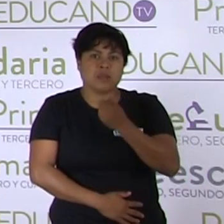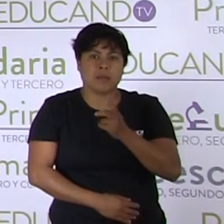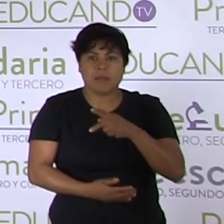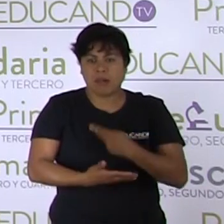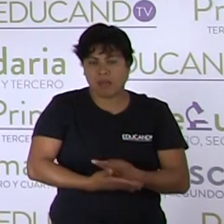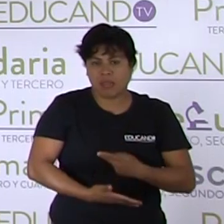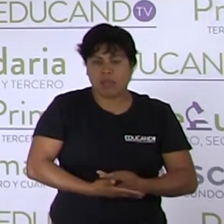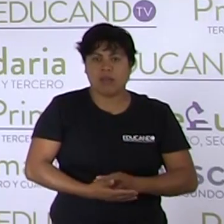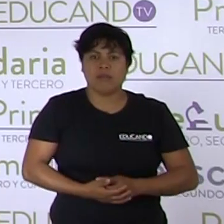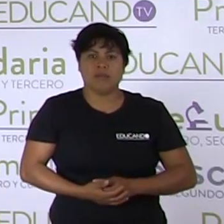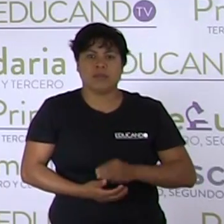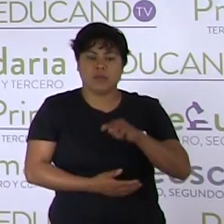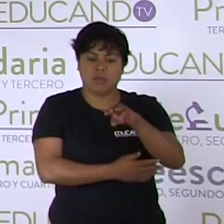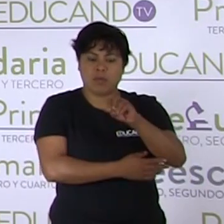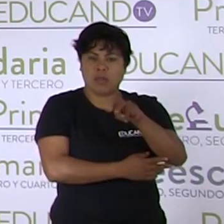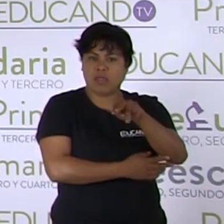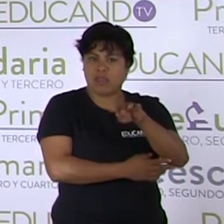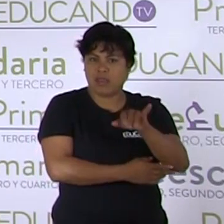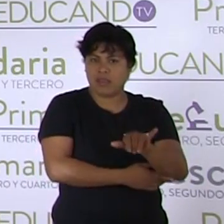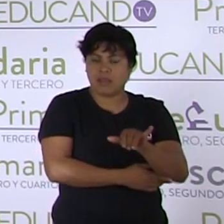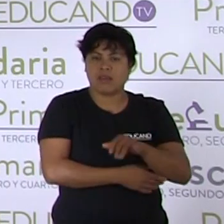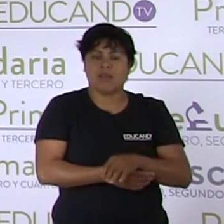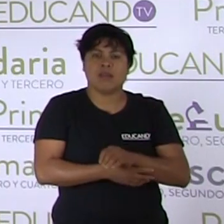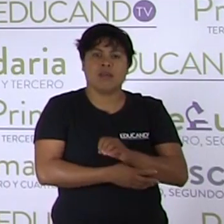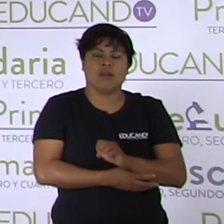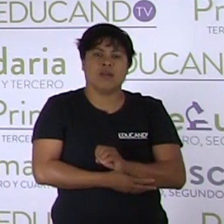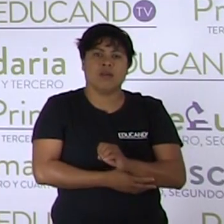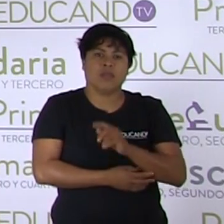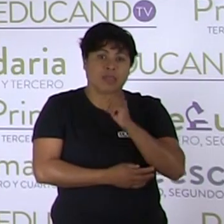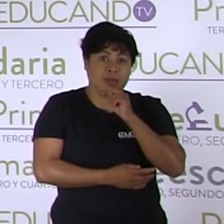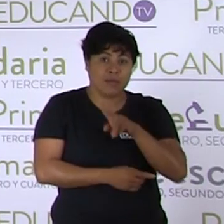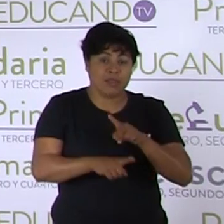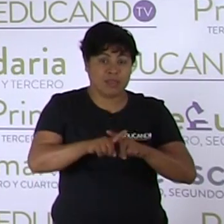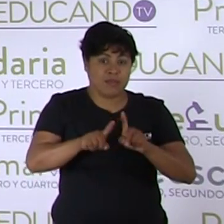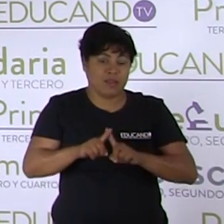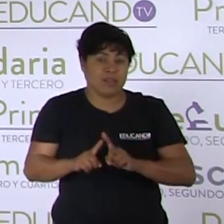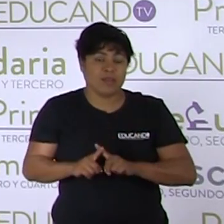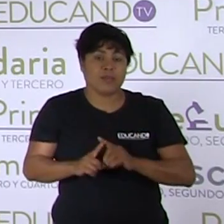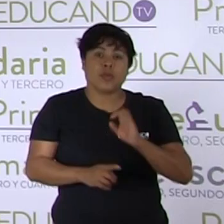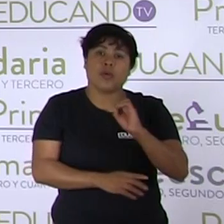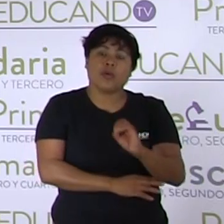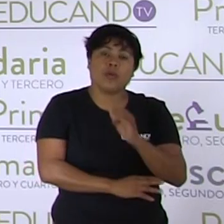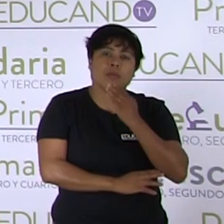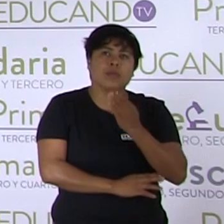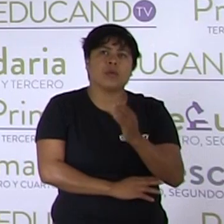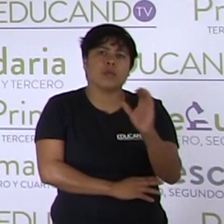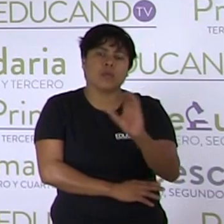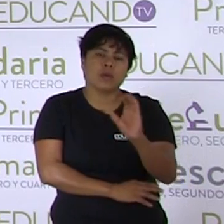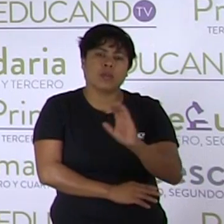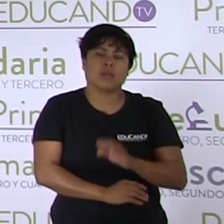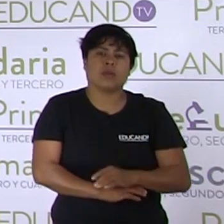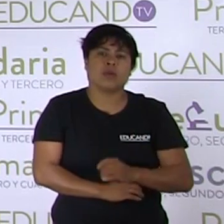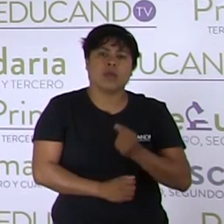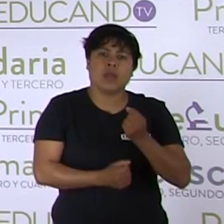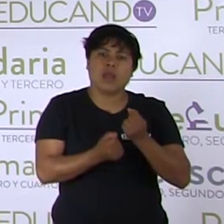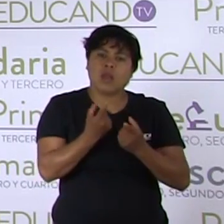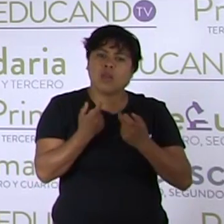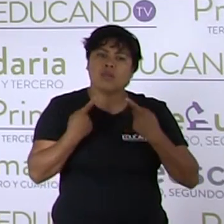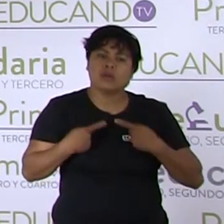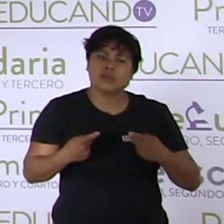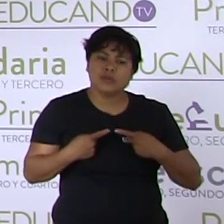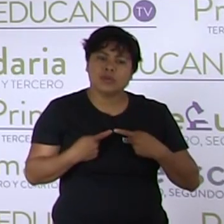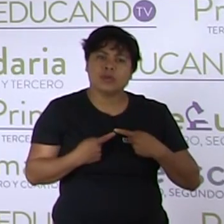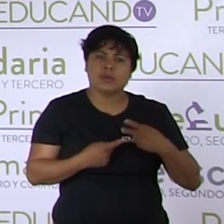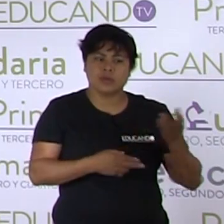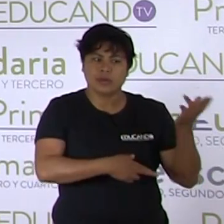plata, money también. O bien cuando algún paisano